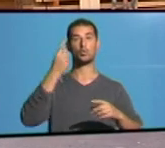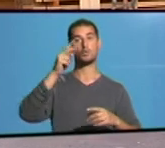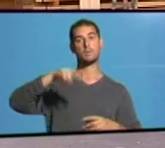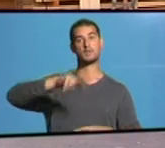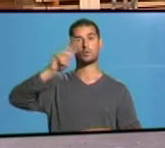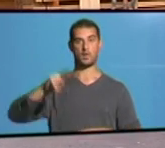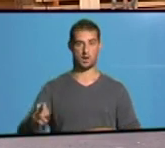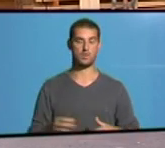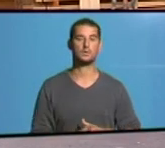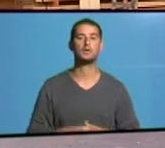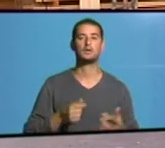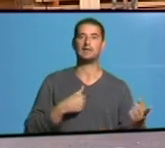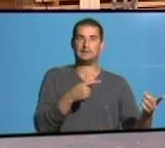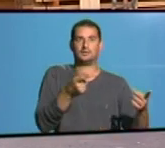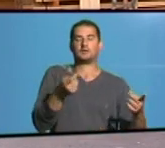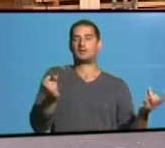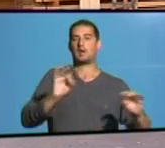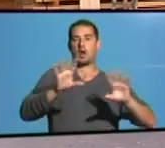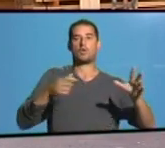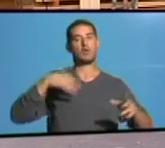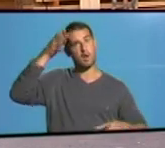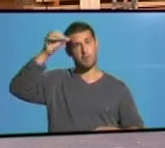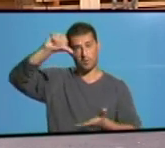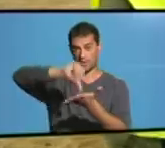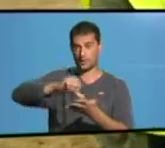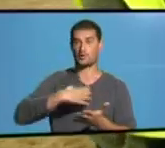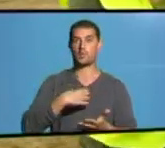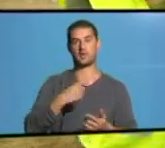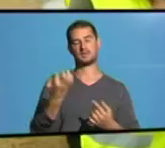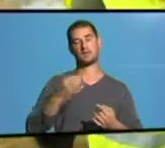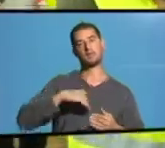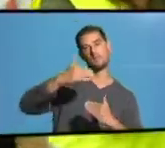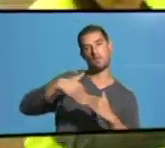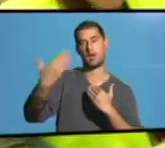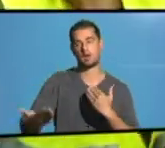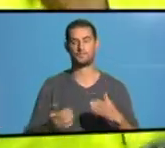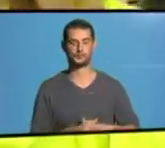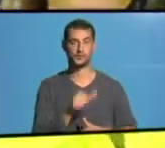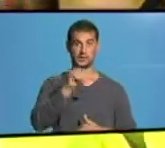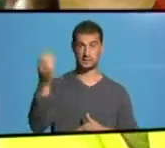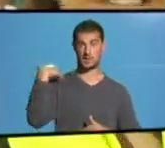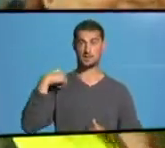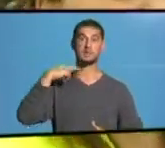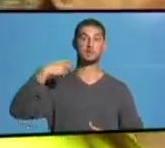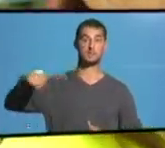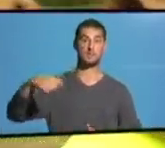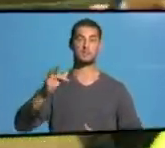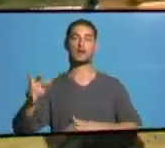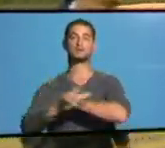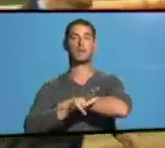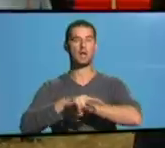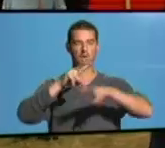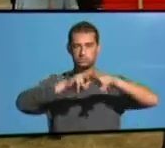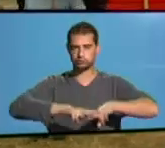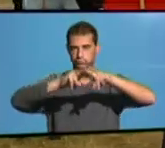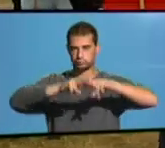lógicamente, unhas naves así non as podes montar dentro propiamente no pobo. A semana pasada, o presidente da Deputación e o alcalde supervisaban as obras.